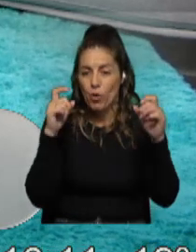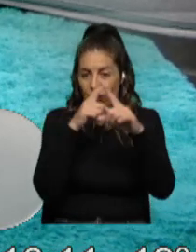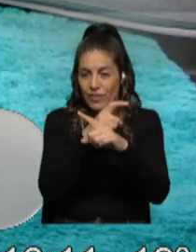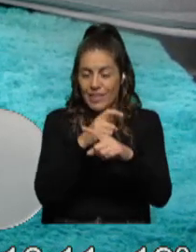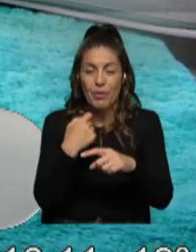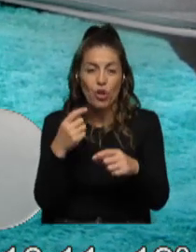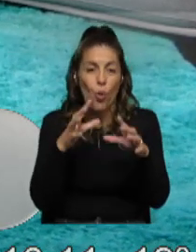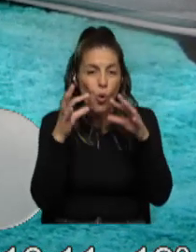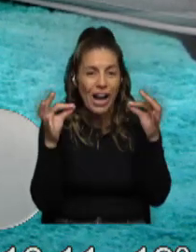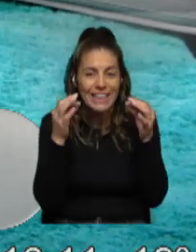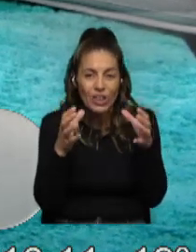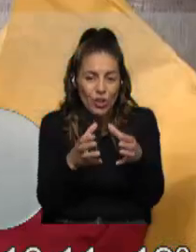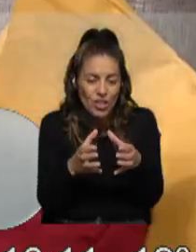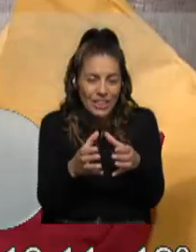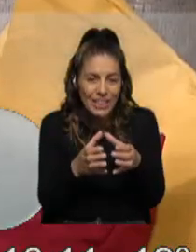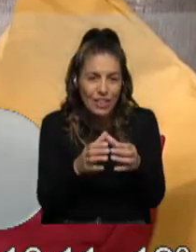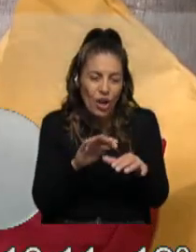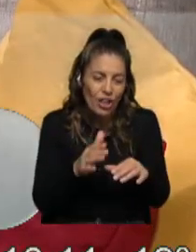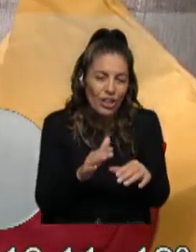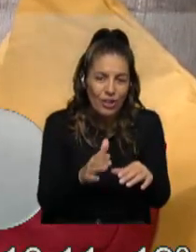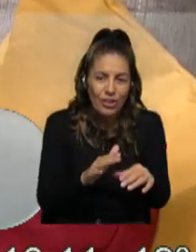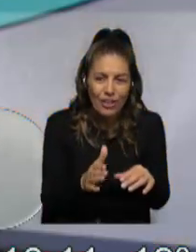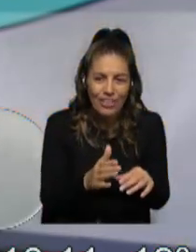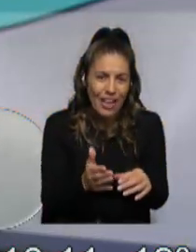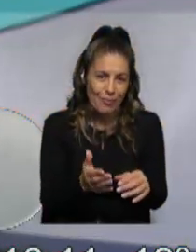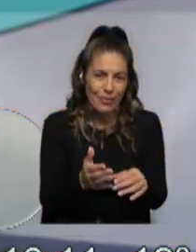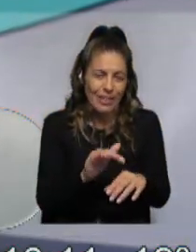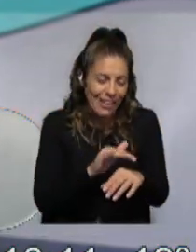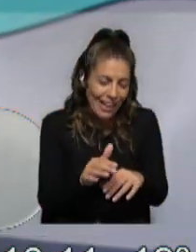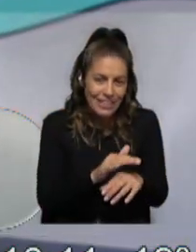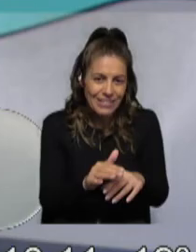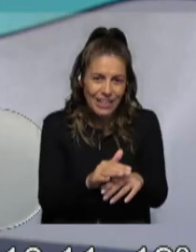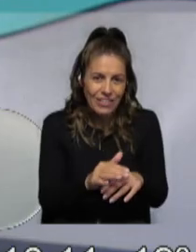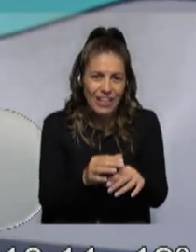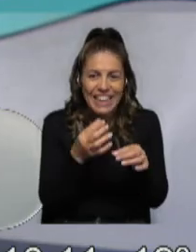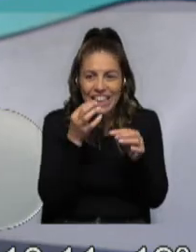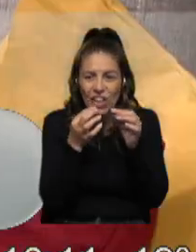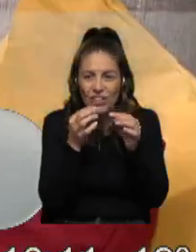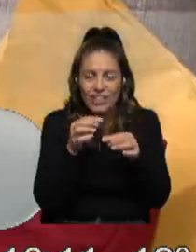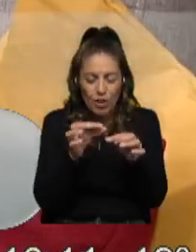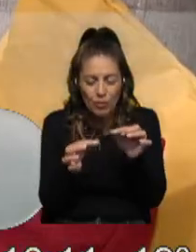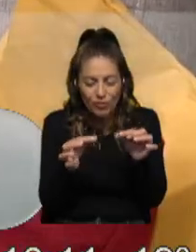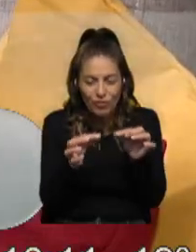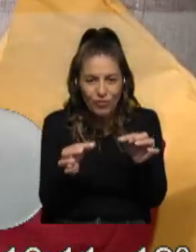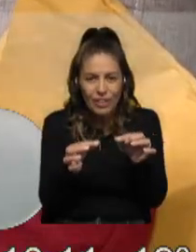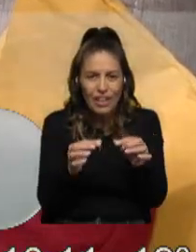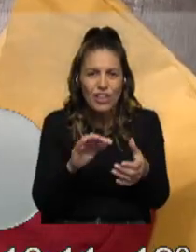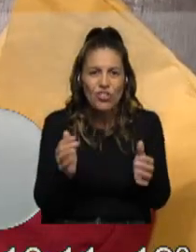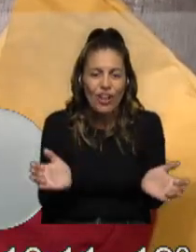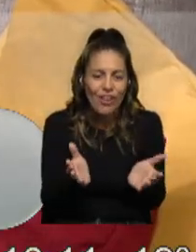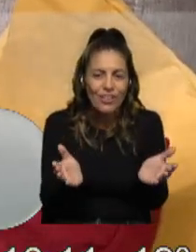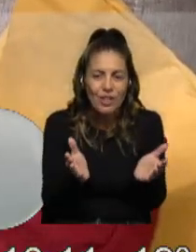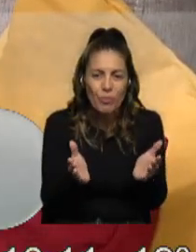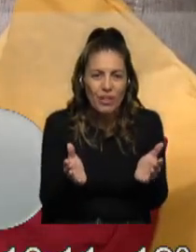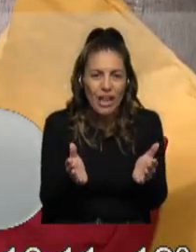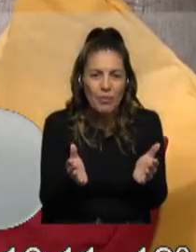chiquito, que lo estimulamos con las manos muchas veces. Que porque parecen alfileres los dientes. Sí. Claro, pero nosotros también lo estimulamos, porque el hecho de que él se mueva con las manos para